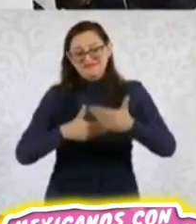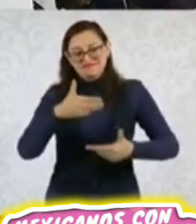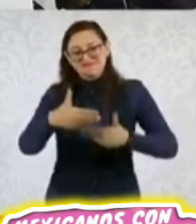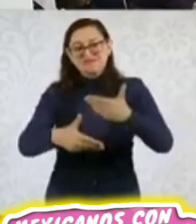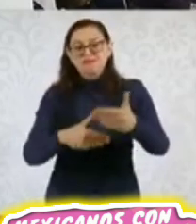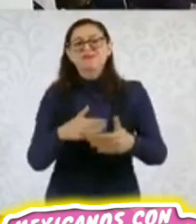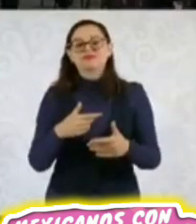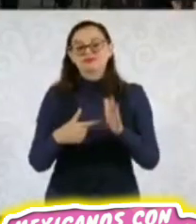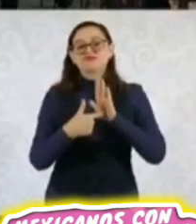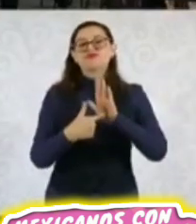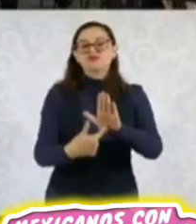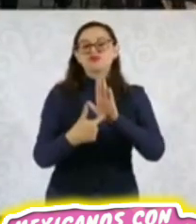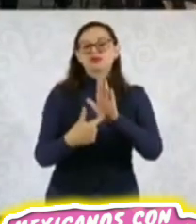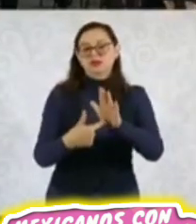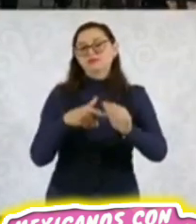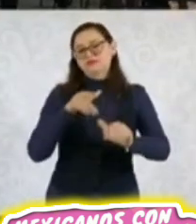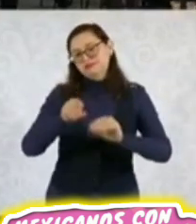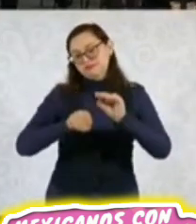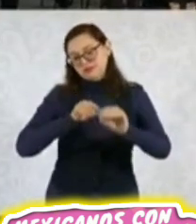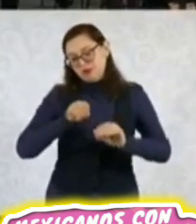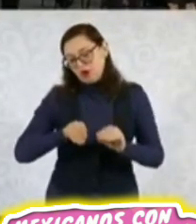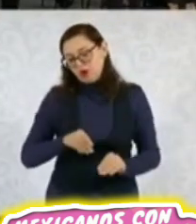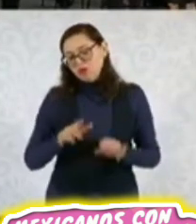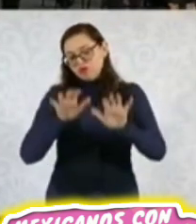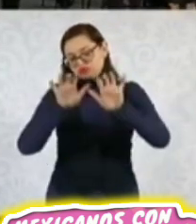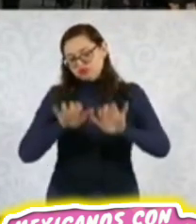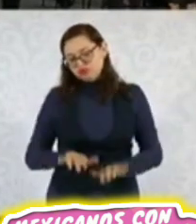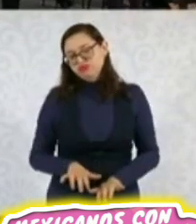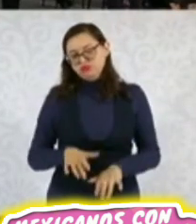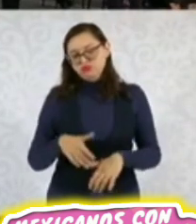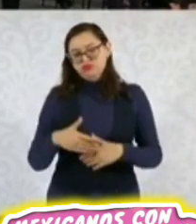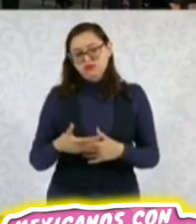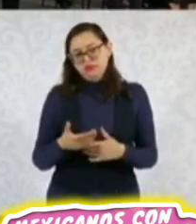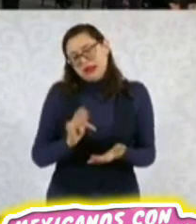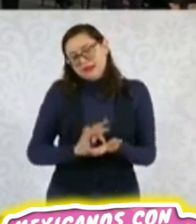la redacción y de la organización de este comité. Muchas gracias.